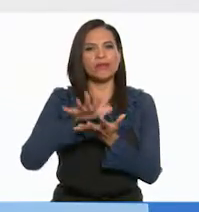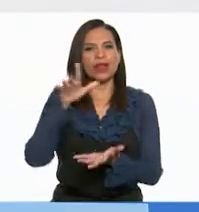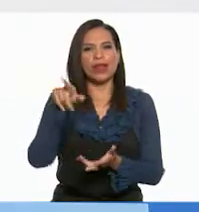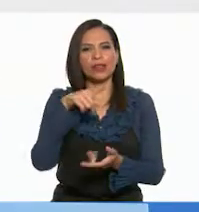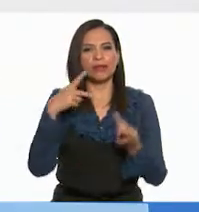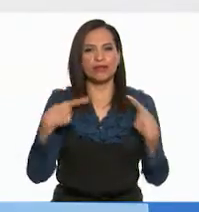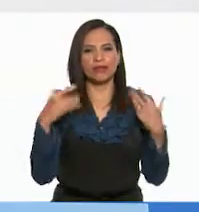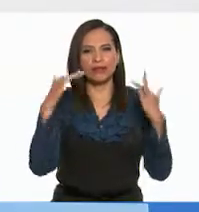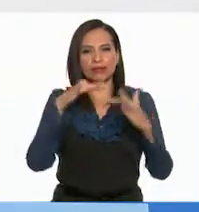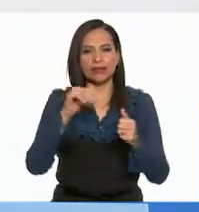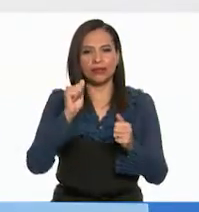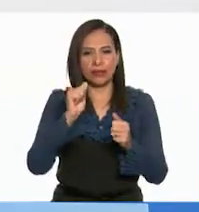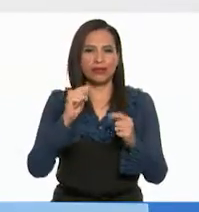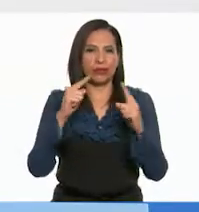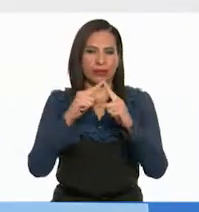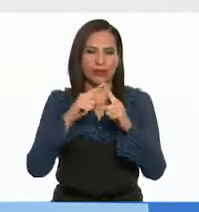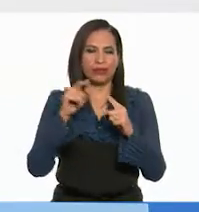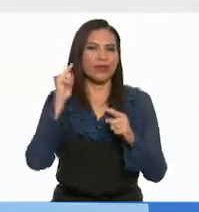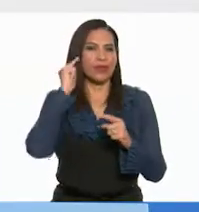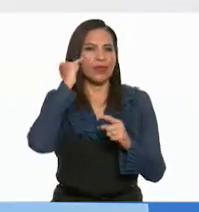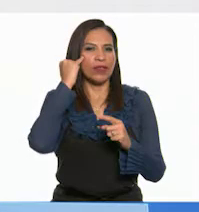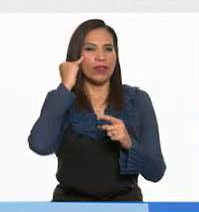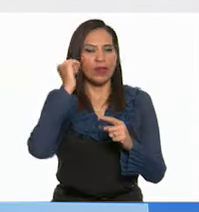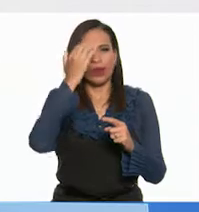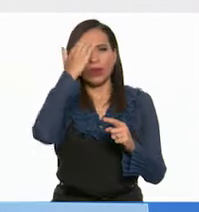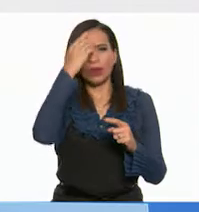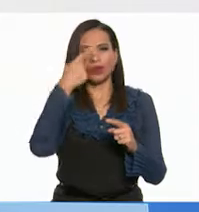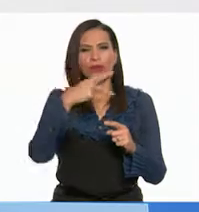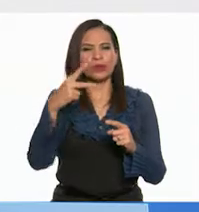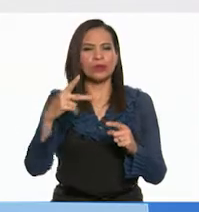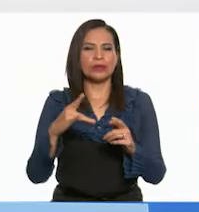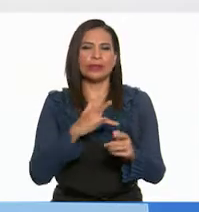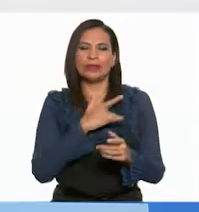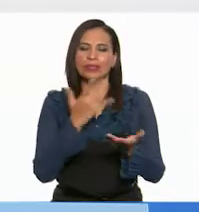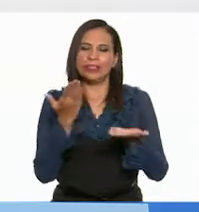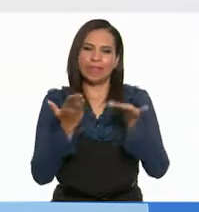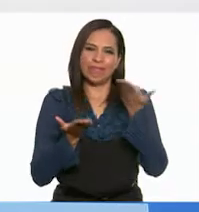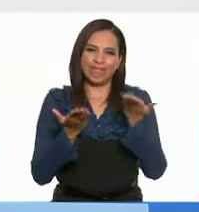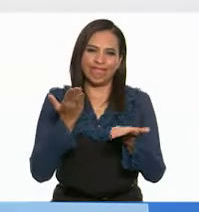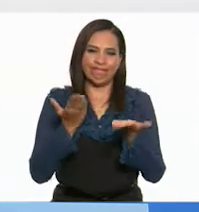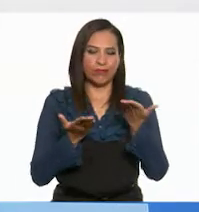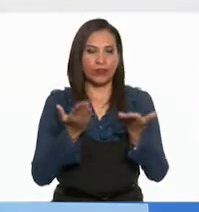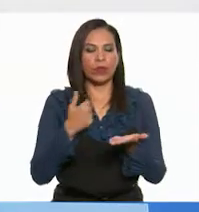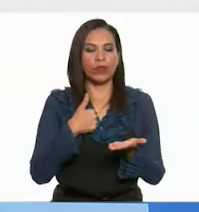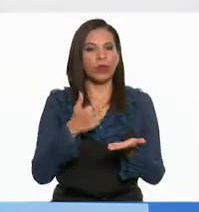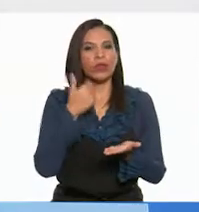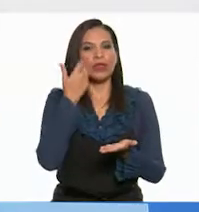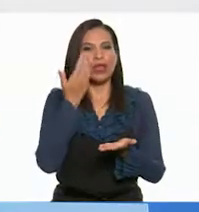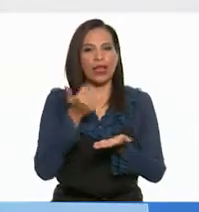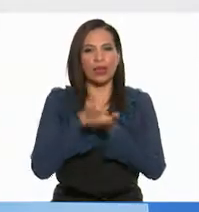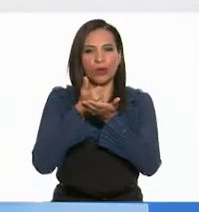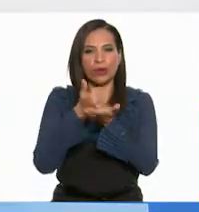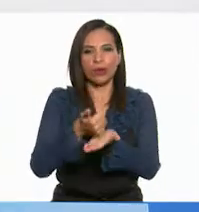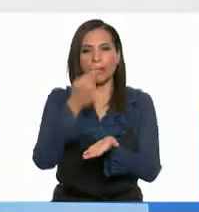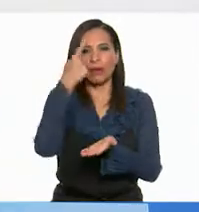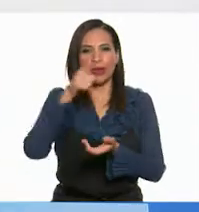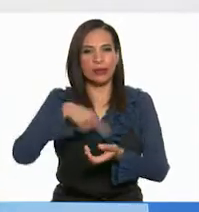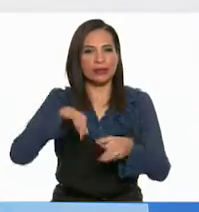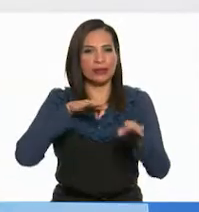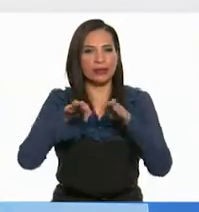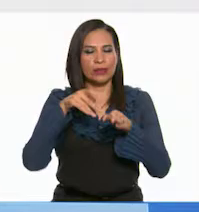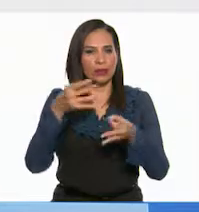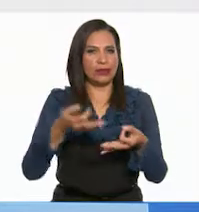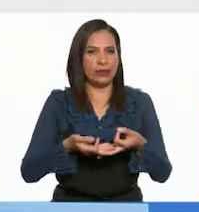mis feligreses eran indígenas. Conocí su situación de desigualdad y yo traté de ayudarlos para que trabajaran